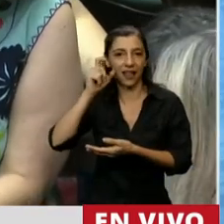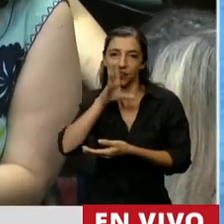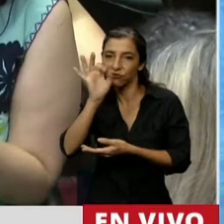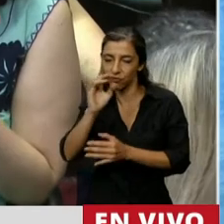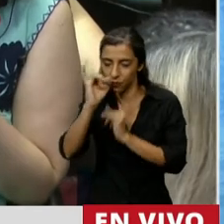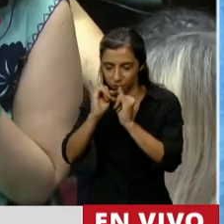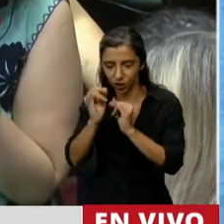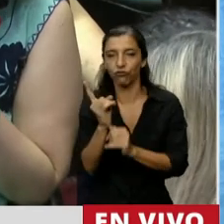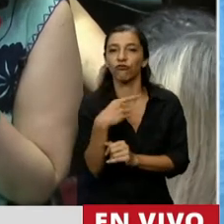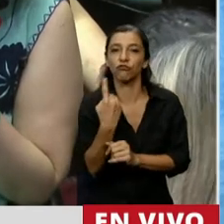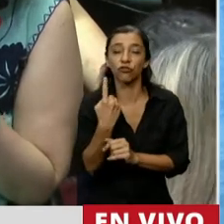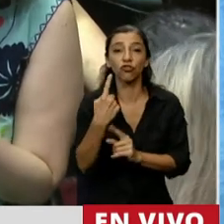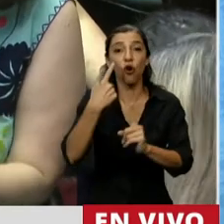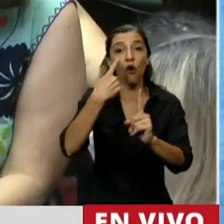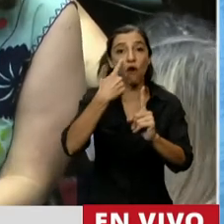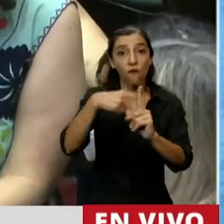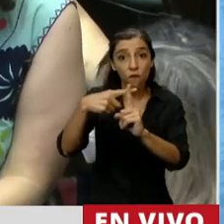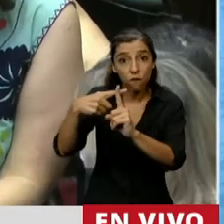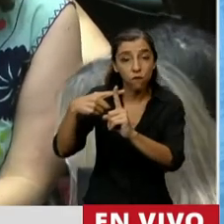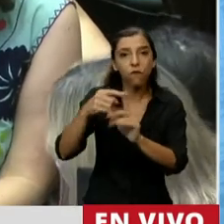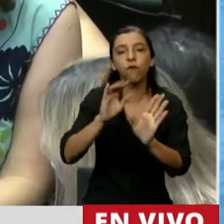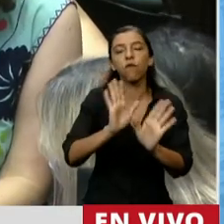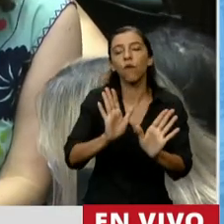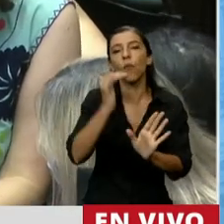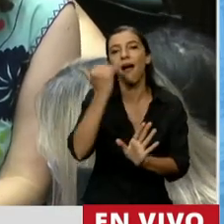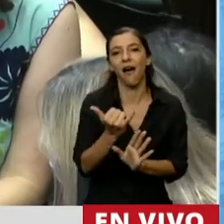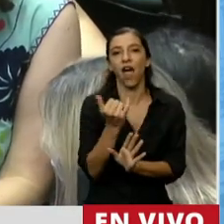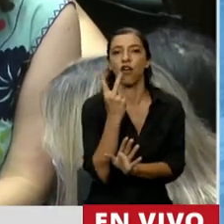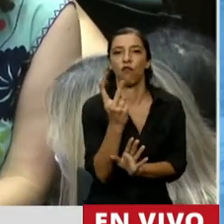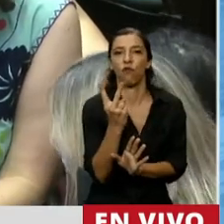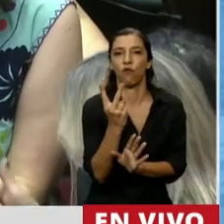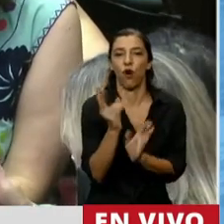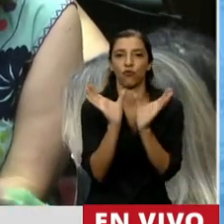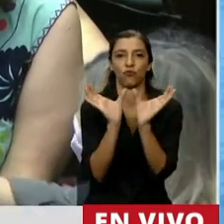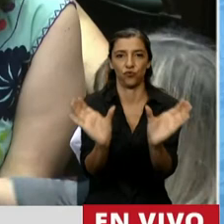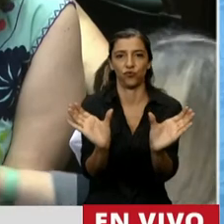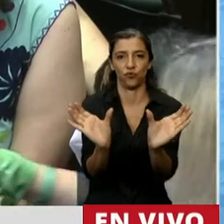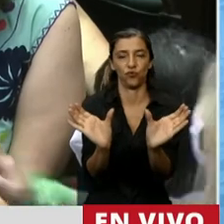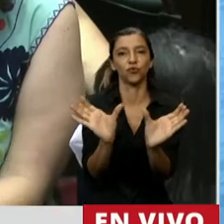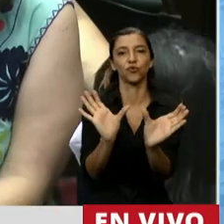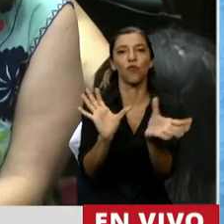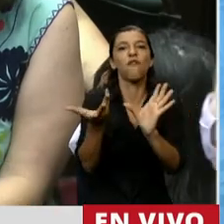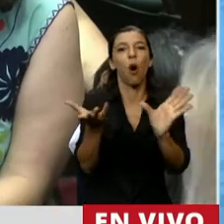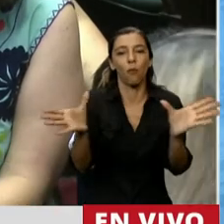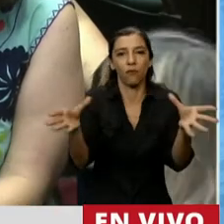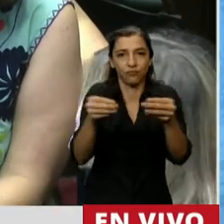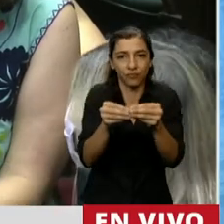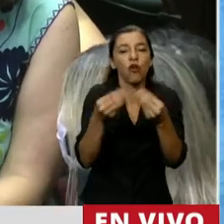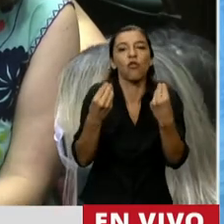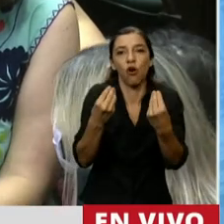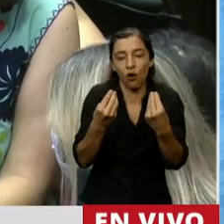tenemos una fórmula que se compone de dos partes: salarios